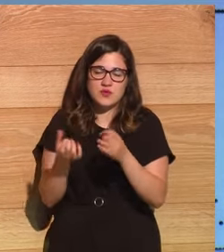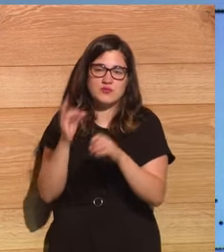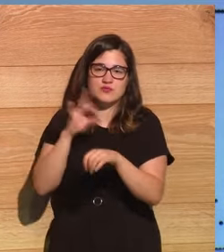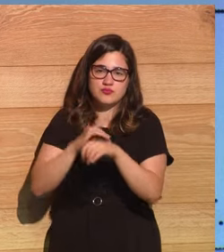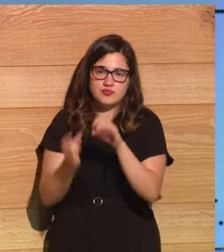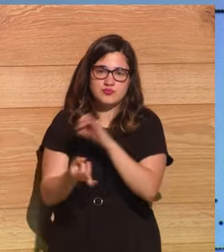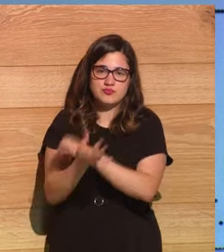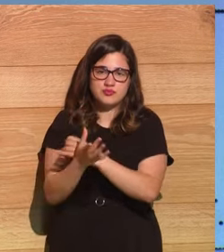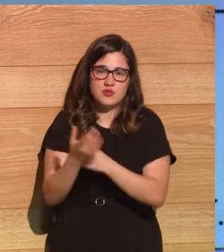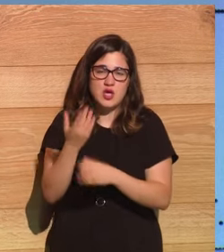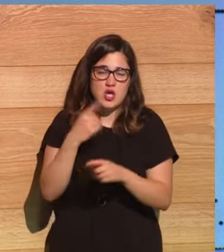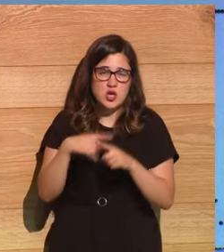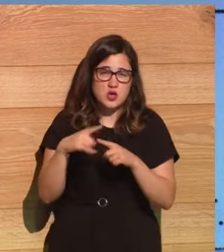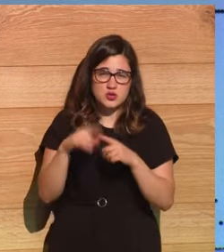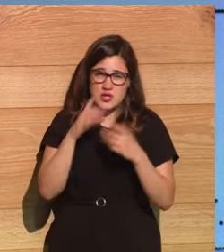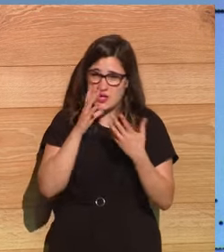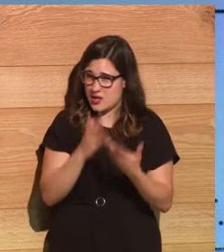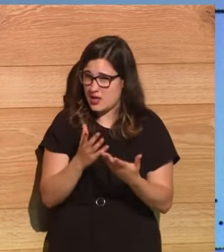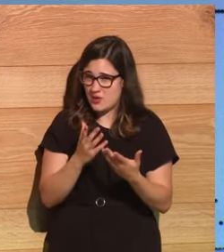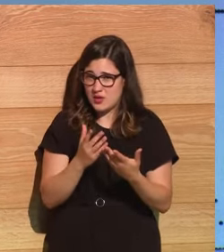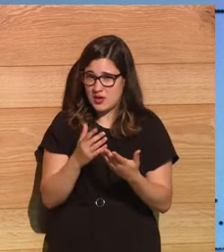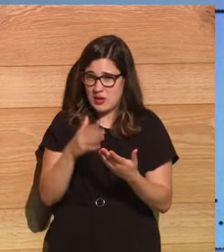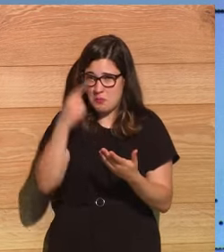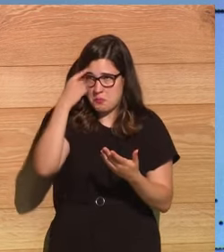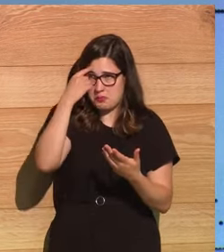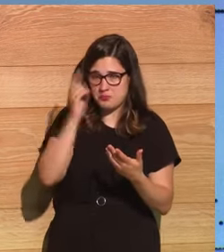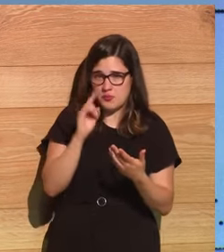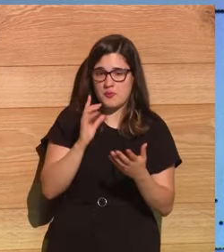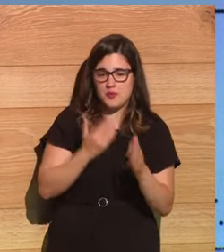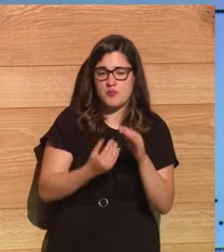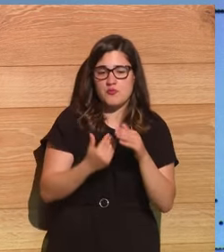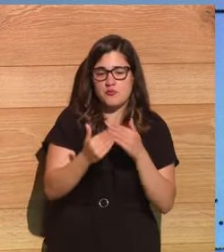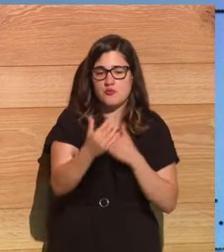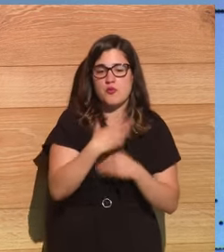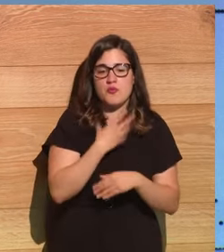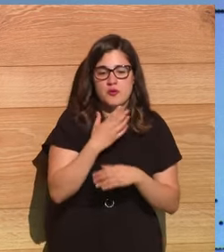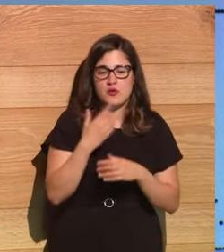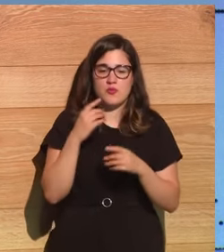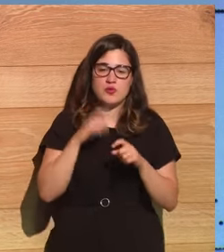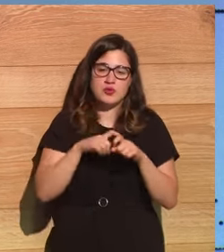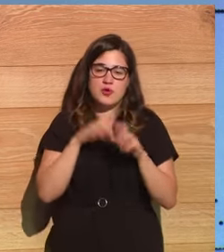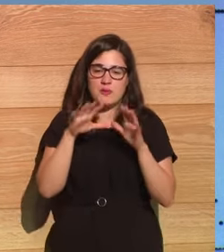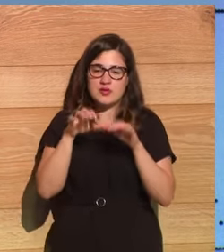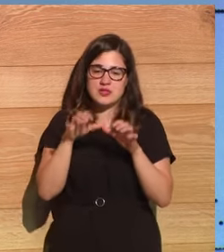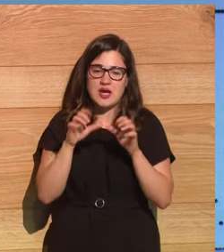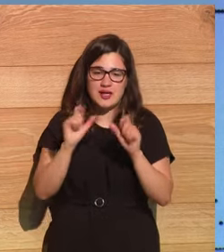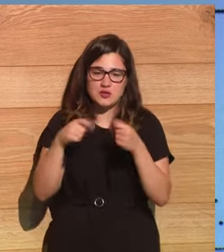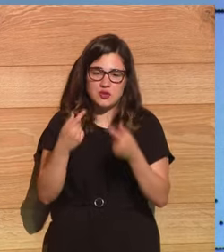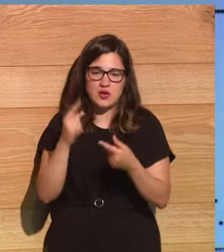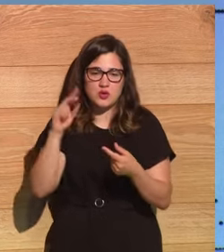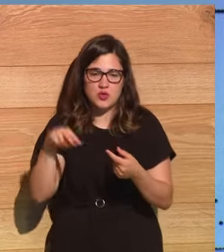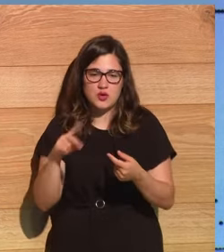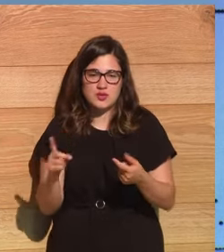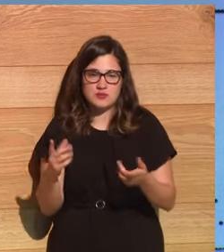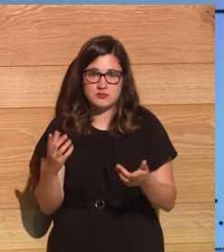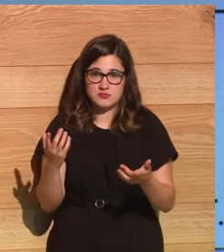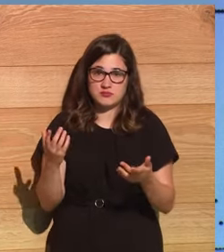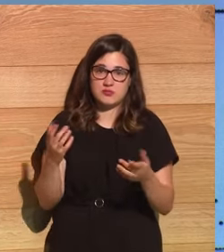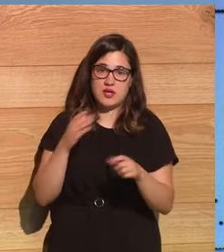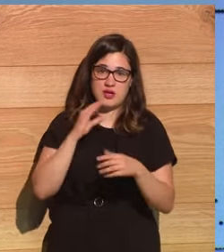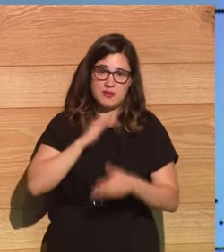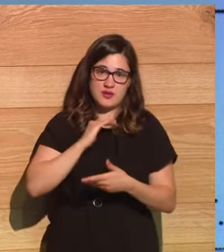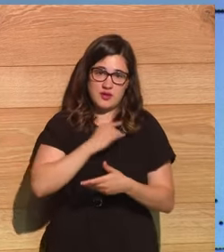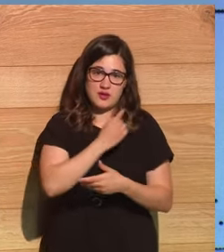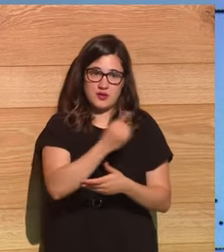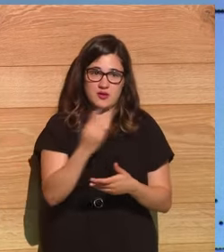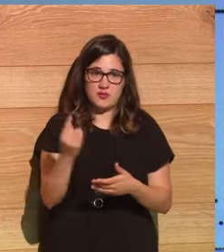ocurren ahora, pero que surgirán, o que determinados tipos de aprendizaje no sean a lo mejor los más los más naturales, ¿no? Para las capacidades